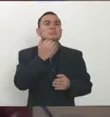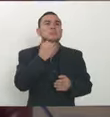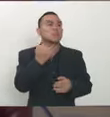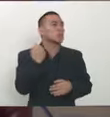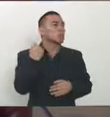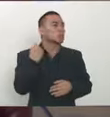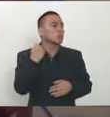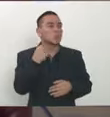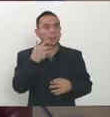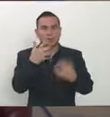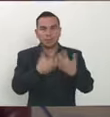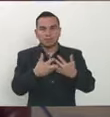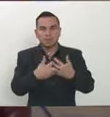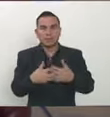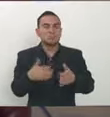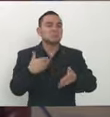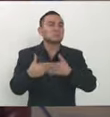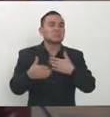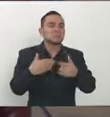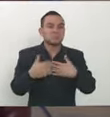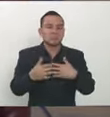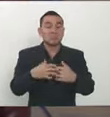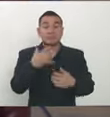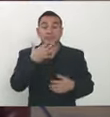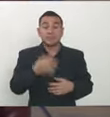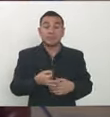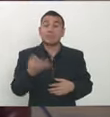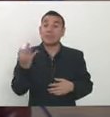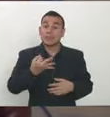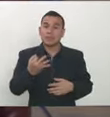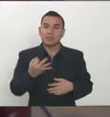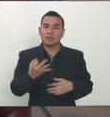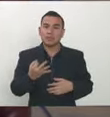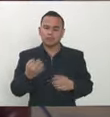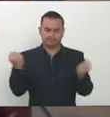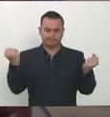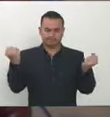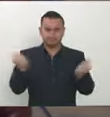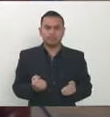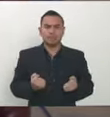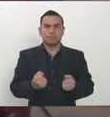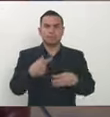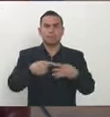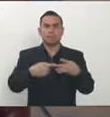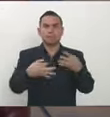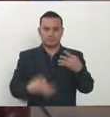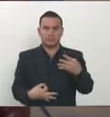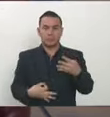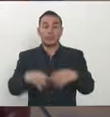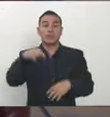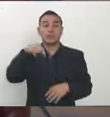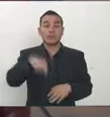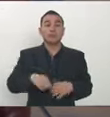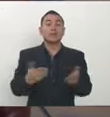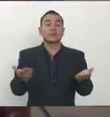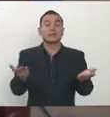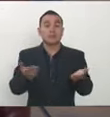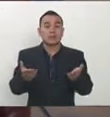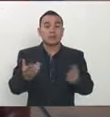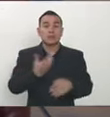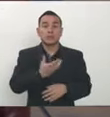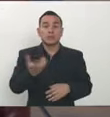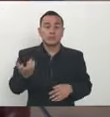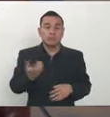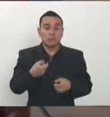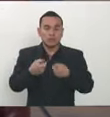grandes. Quiero que, en primer lugar, seamos duros en la aplicación de la ley. En segundo lugar, de ahora en adelante, vamos a controlar también los precios de